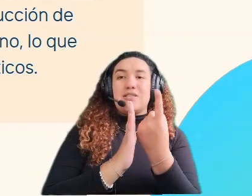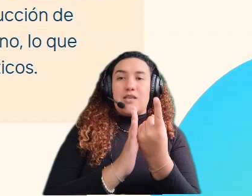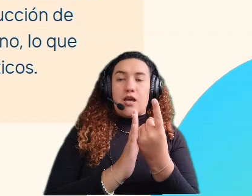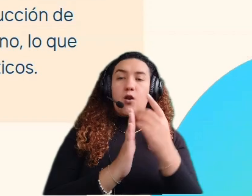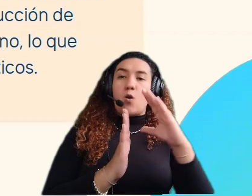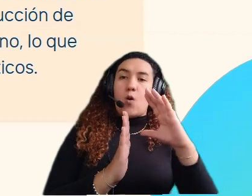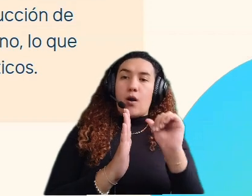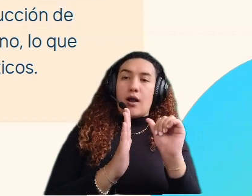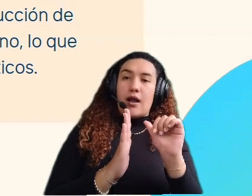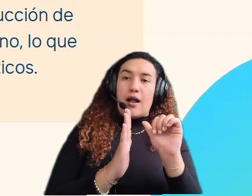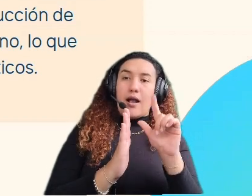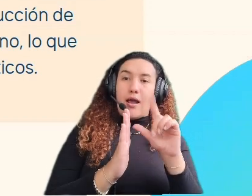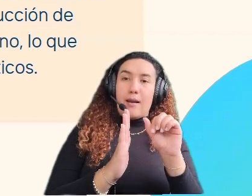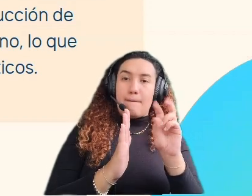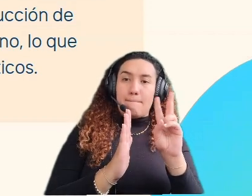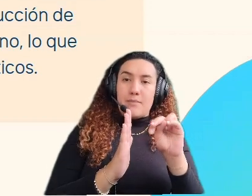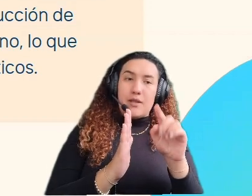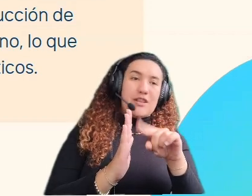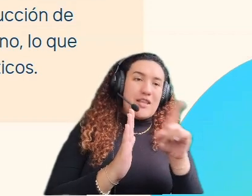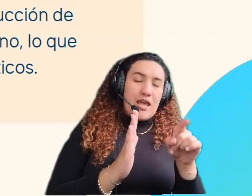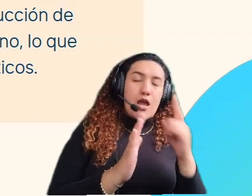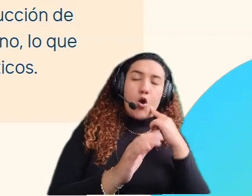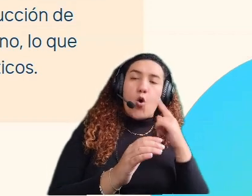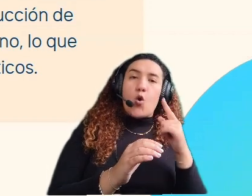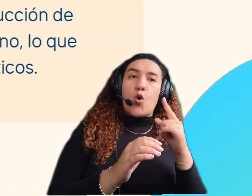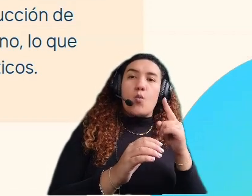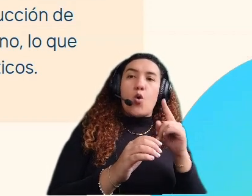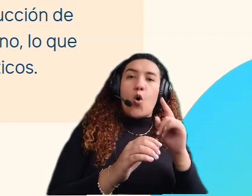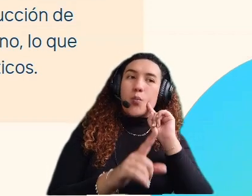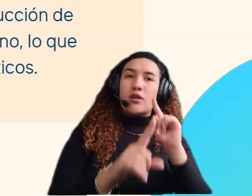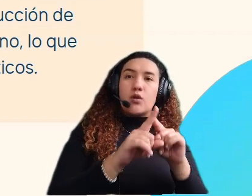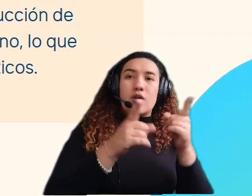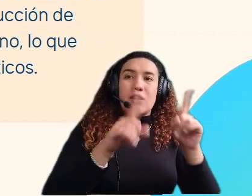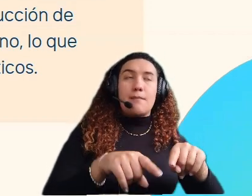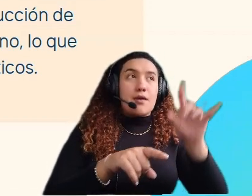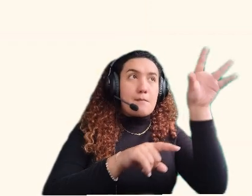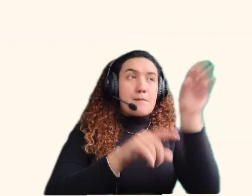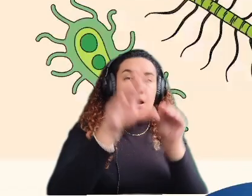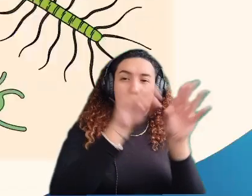de Kelvin y en la fijación de carbono.